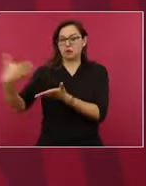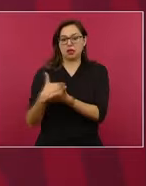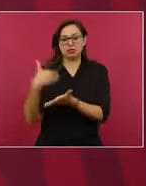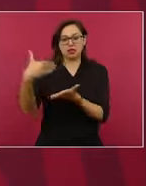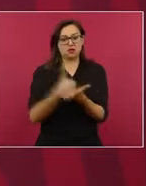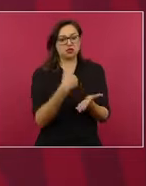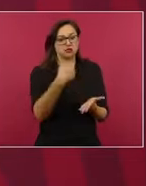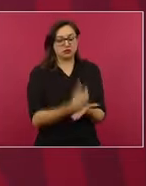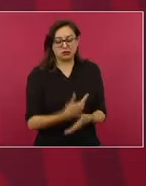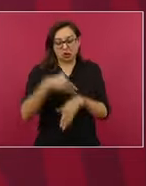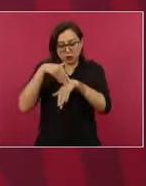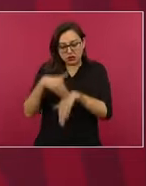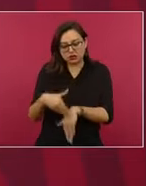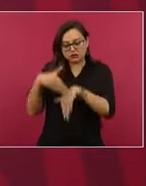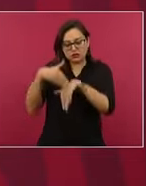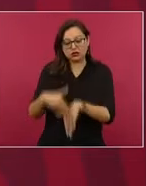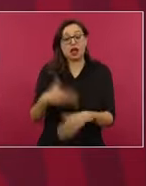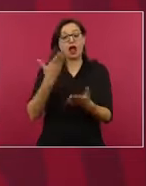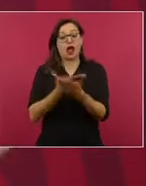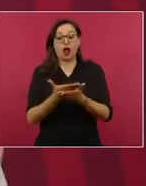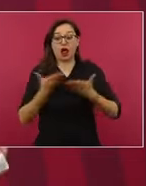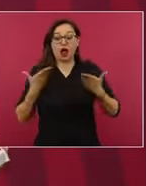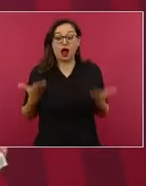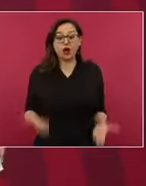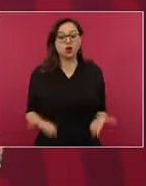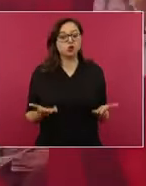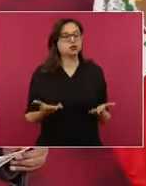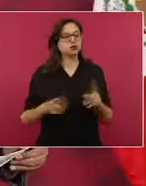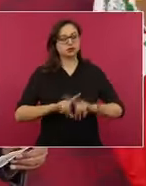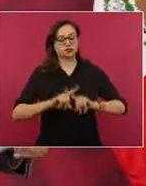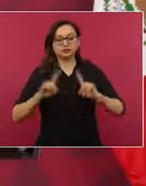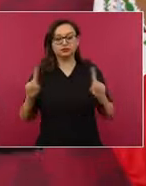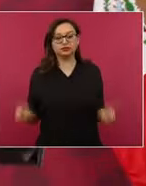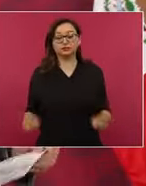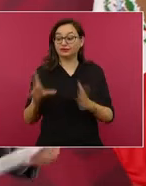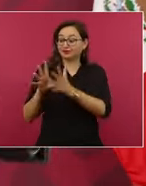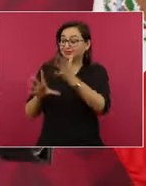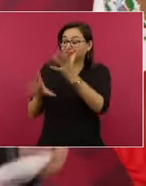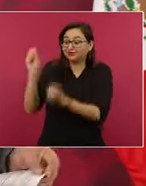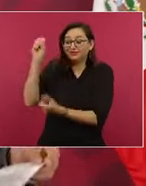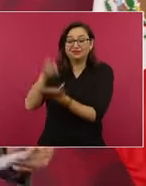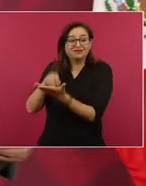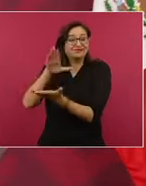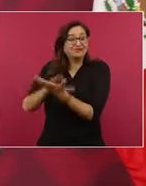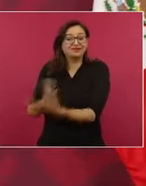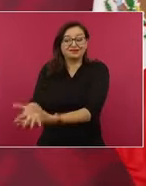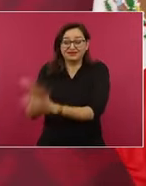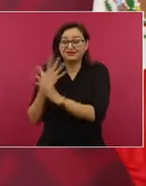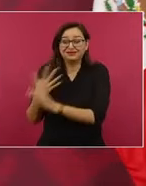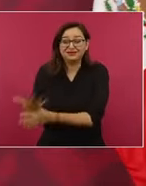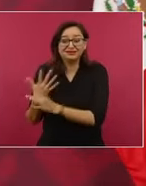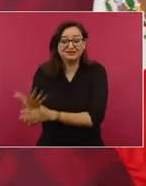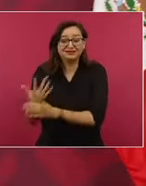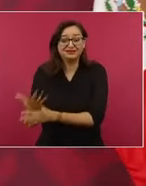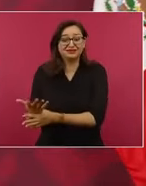entender que son otros tiempos y que tenemos que ceñirnos a lo que establece la Constitución.